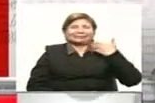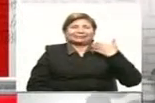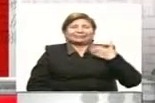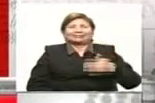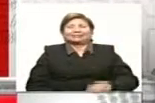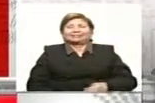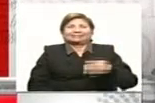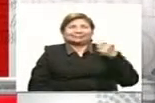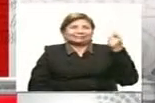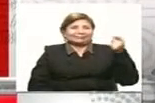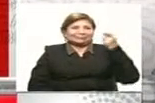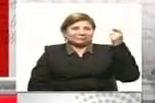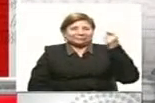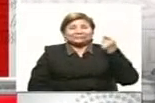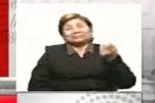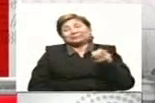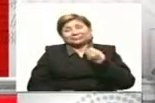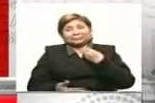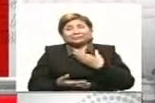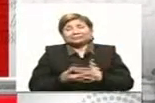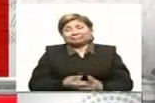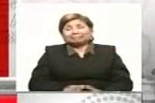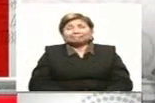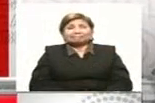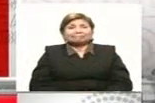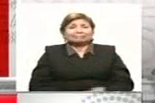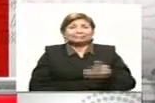Piura. Bueno, con respecto